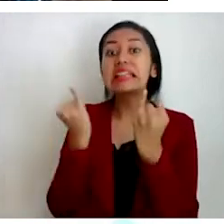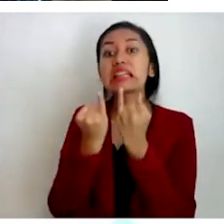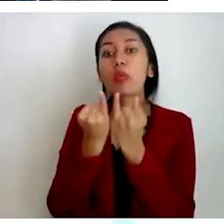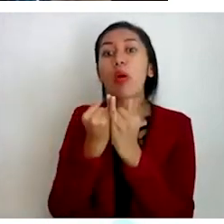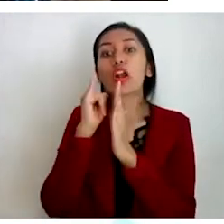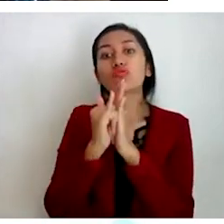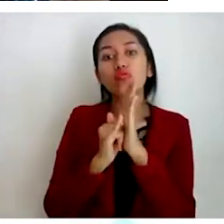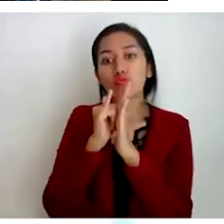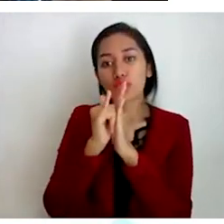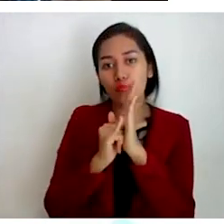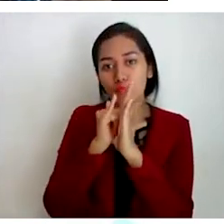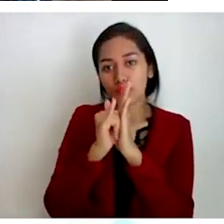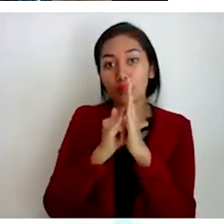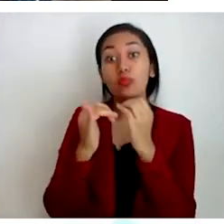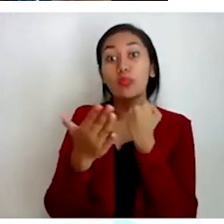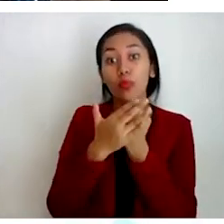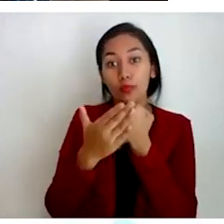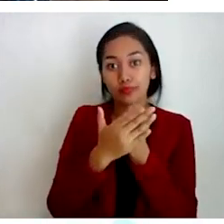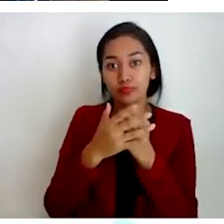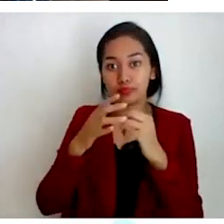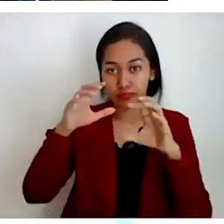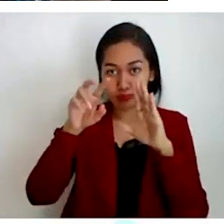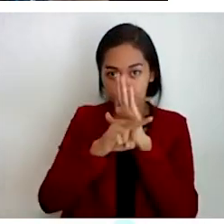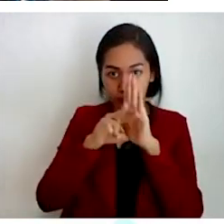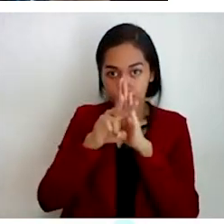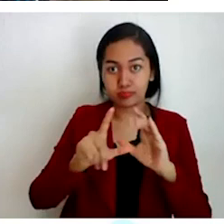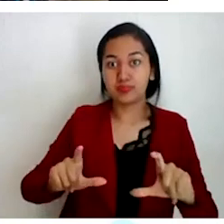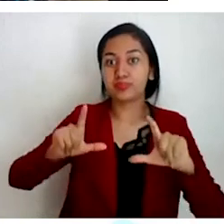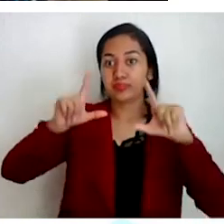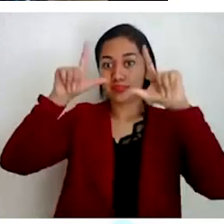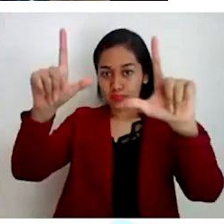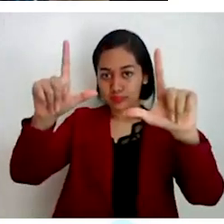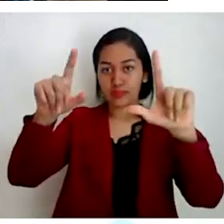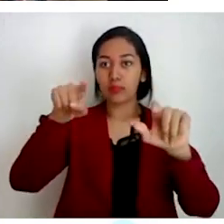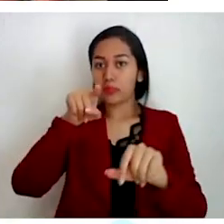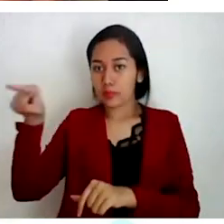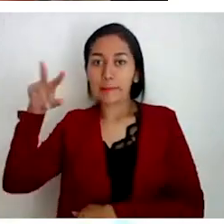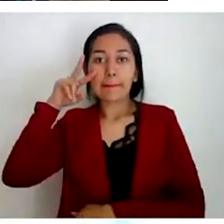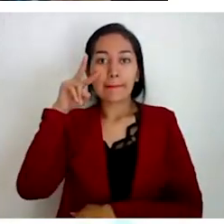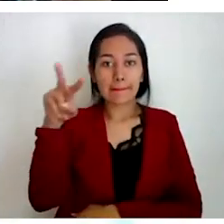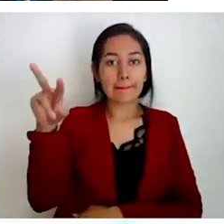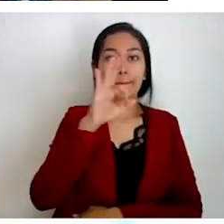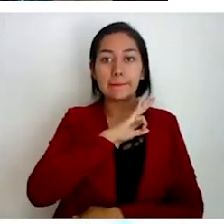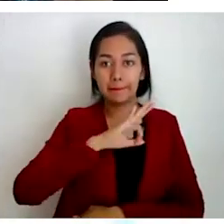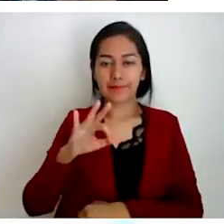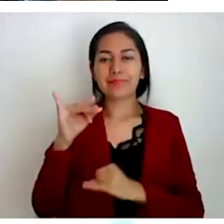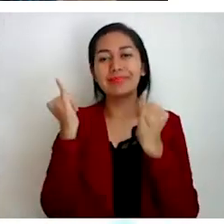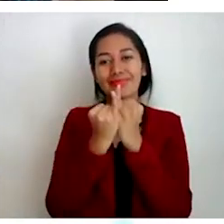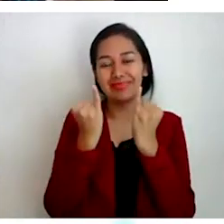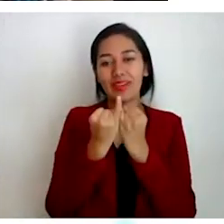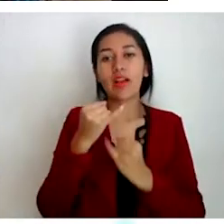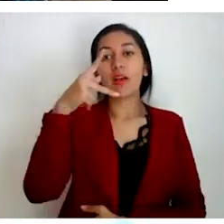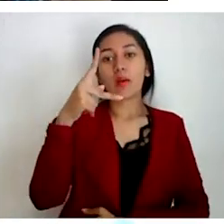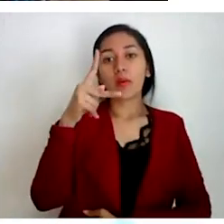canal de YouTube para que estén al pendiente. Agradecerle nuevamente a todo el equipo PUEC que está tras